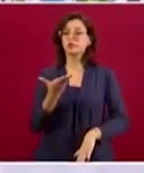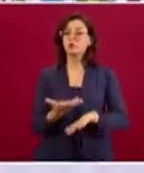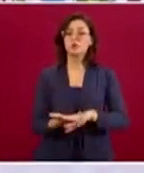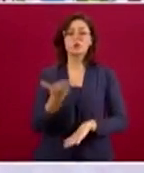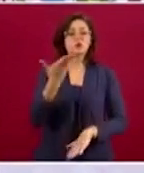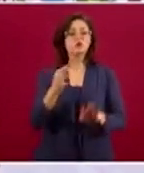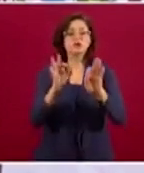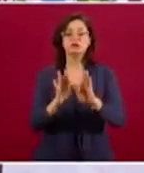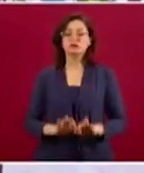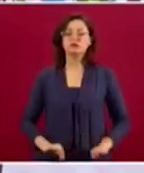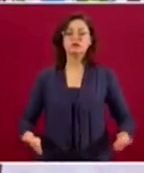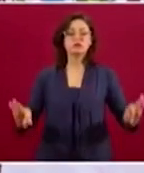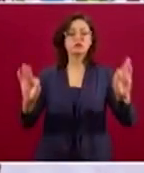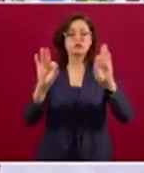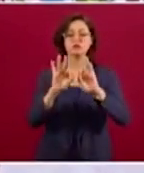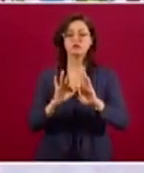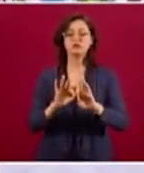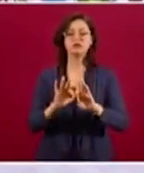indispensable